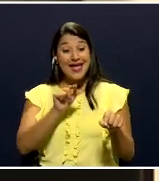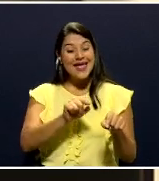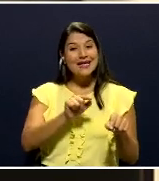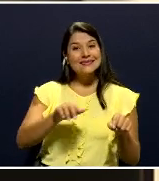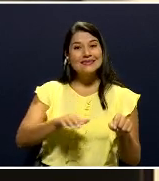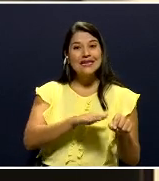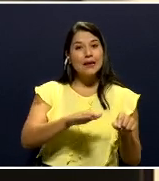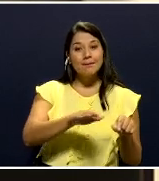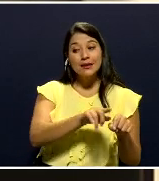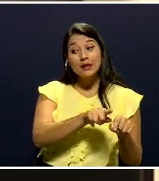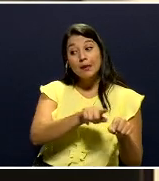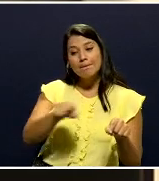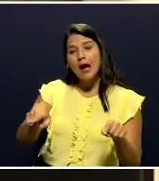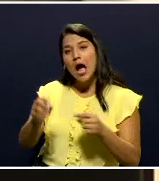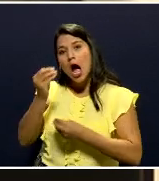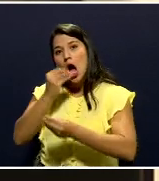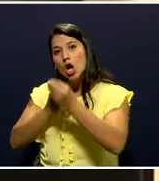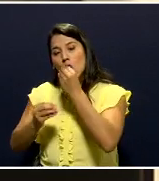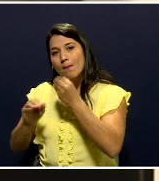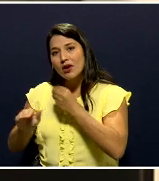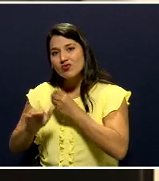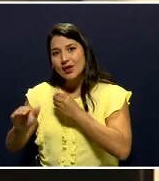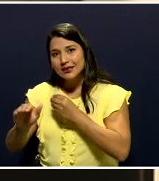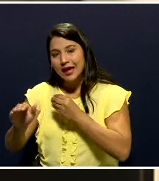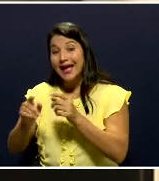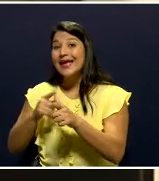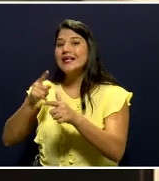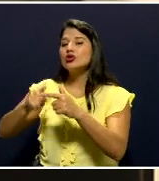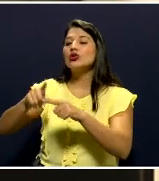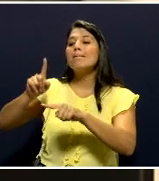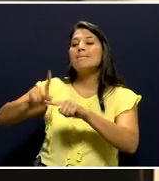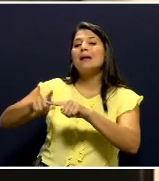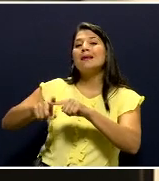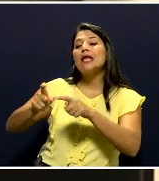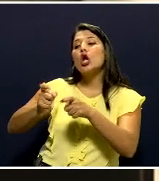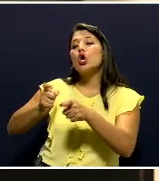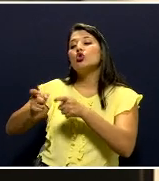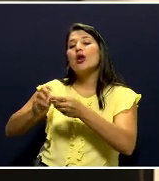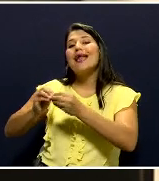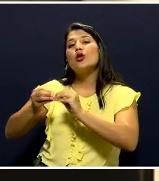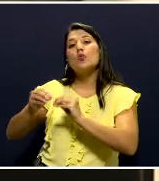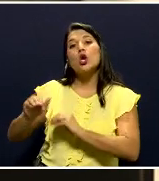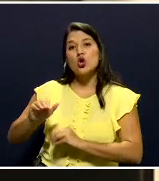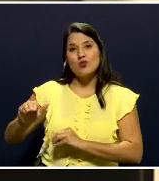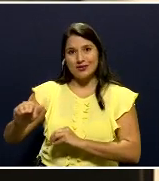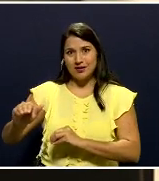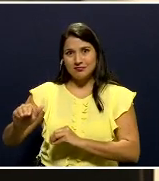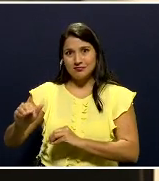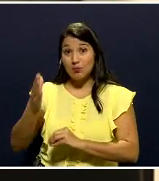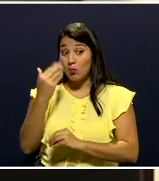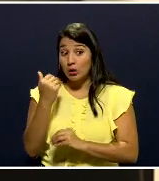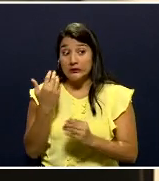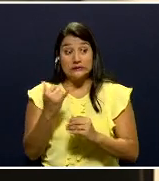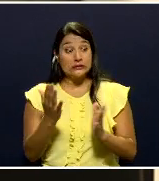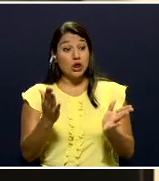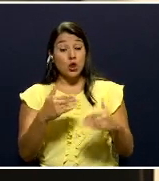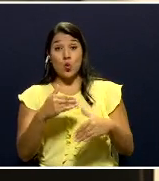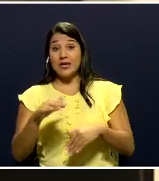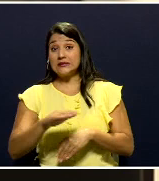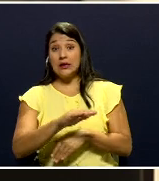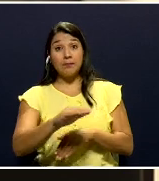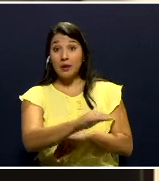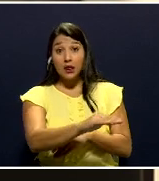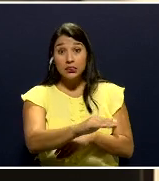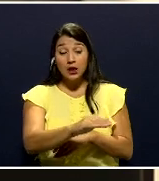serpientes comen las ratas y mantienen la población de ratas relativamente bajos en número. Si